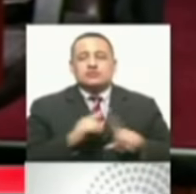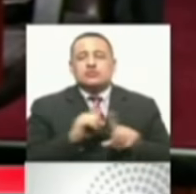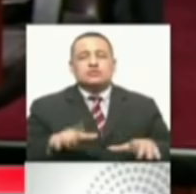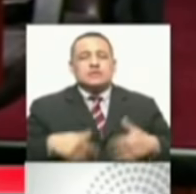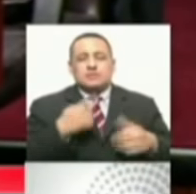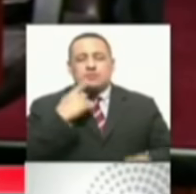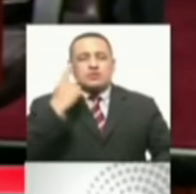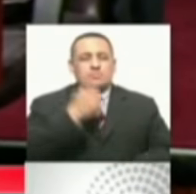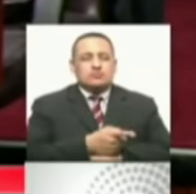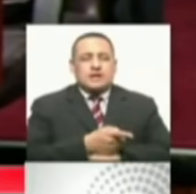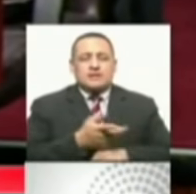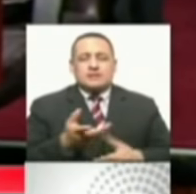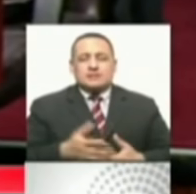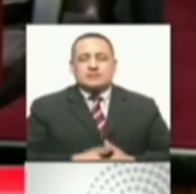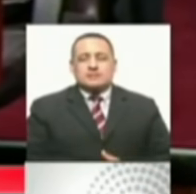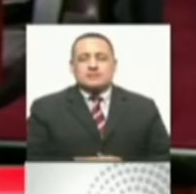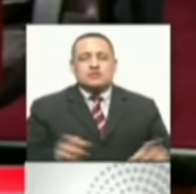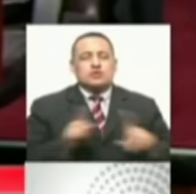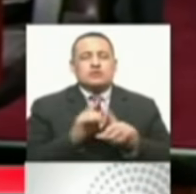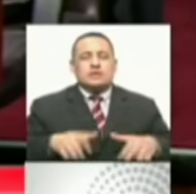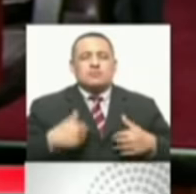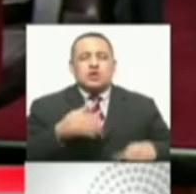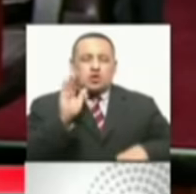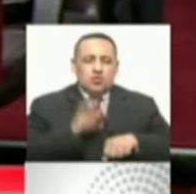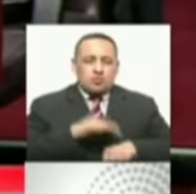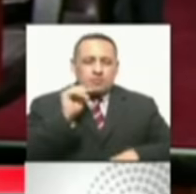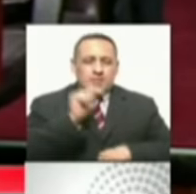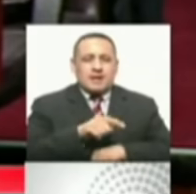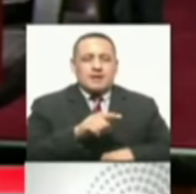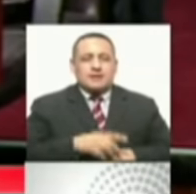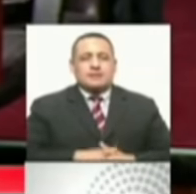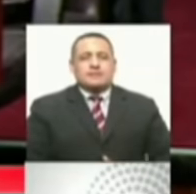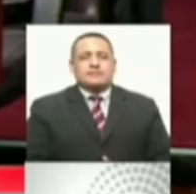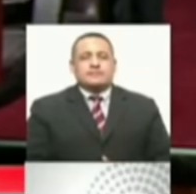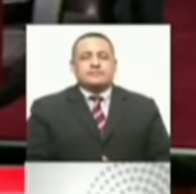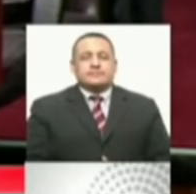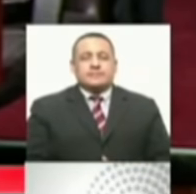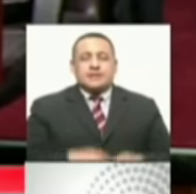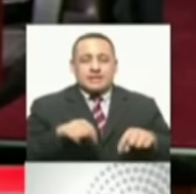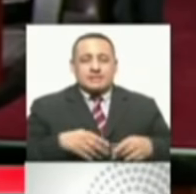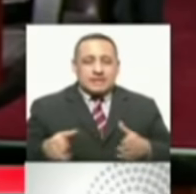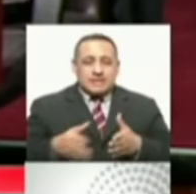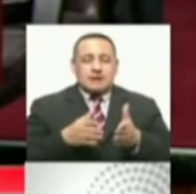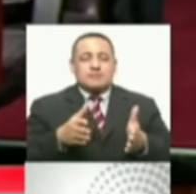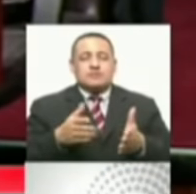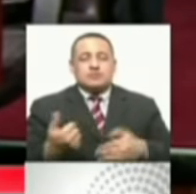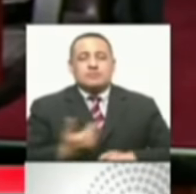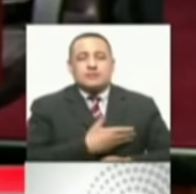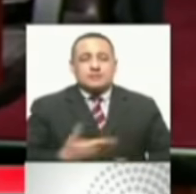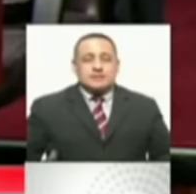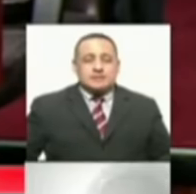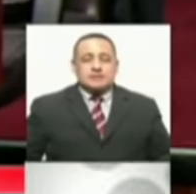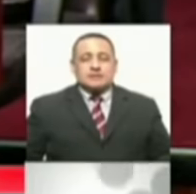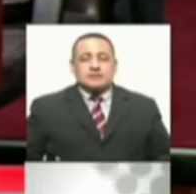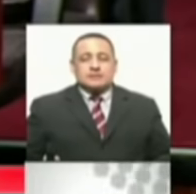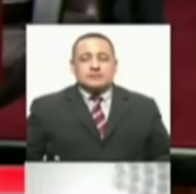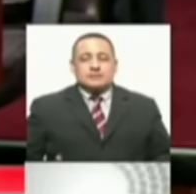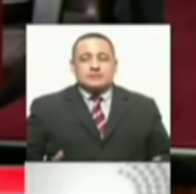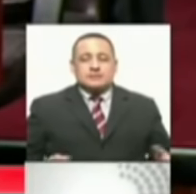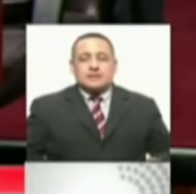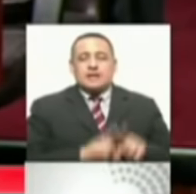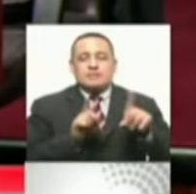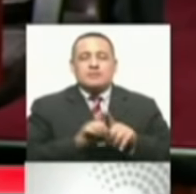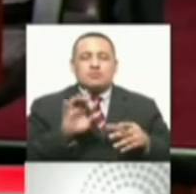Entonces, en ese sentido, él ha demostrado, ¿no?, que no tiene ningún proceso judicial que